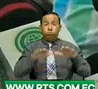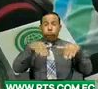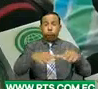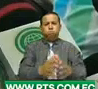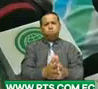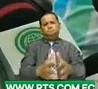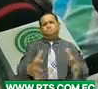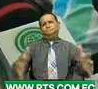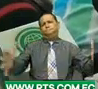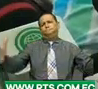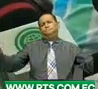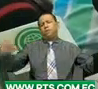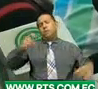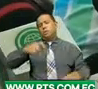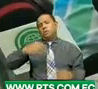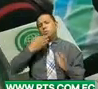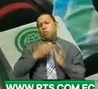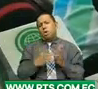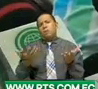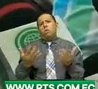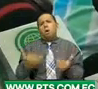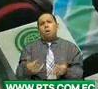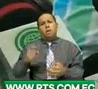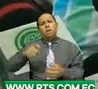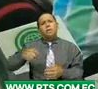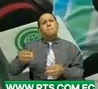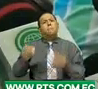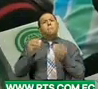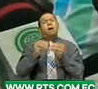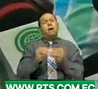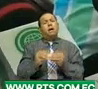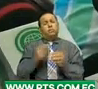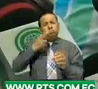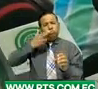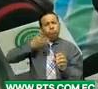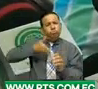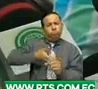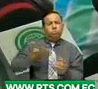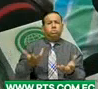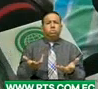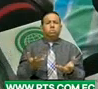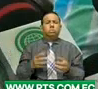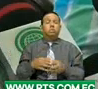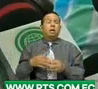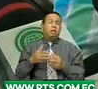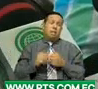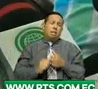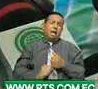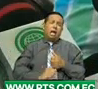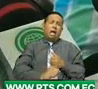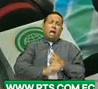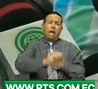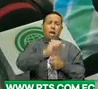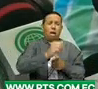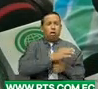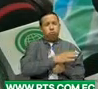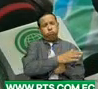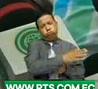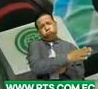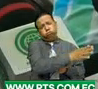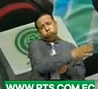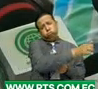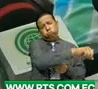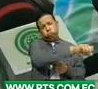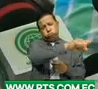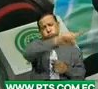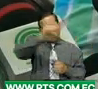más consumo de combustible tendríamos más autonomía más día de autonomía más largo los caminos porque habría que dar una vuelta muy inmensa por